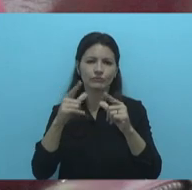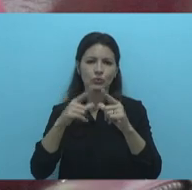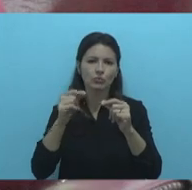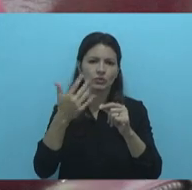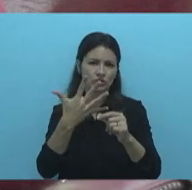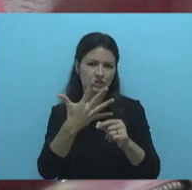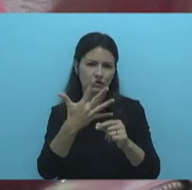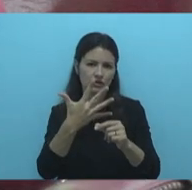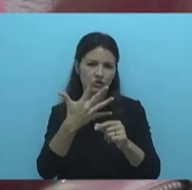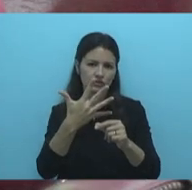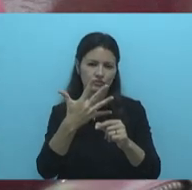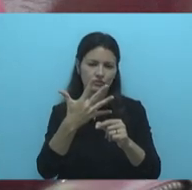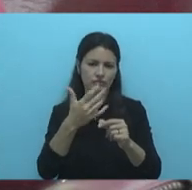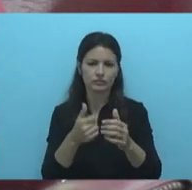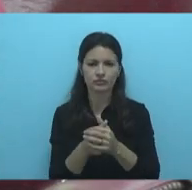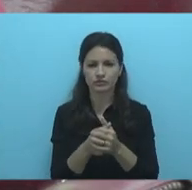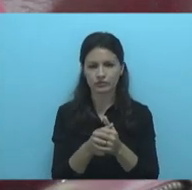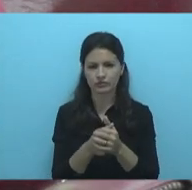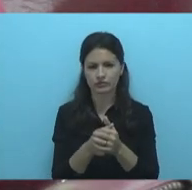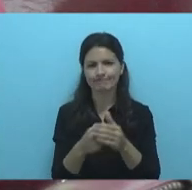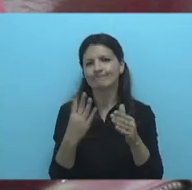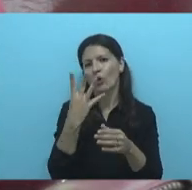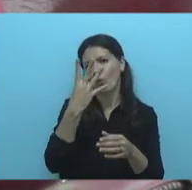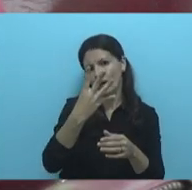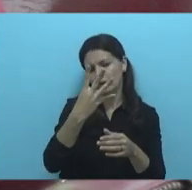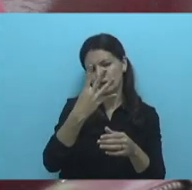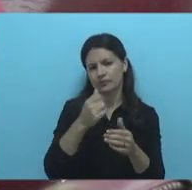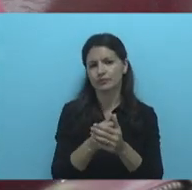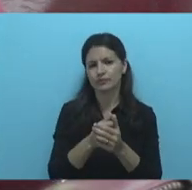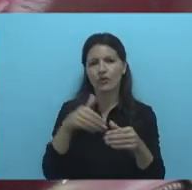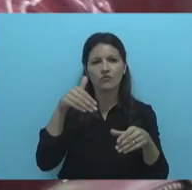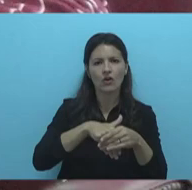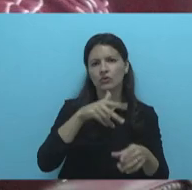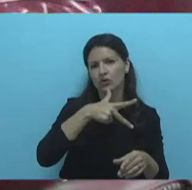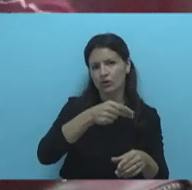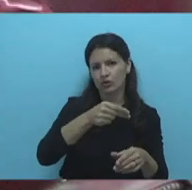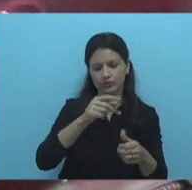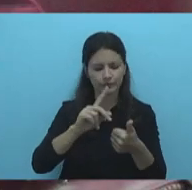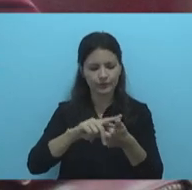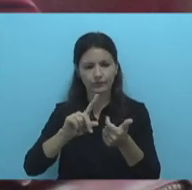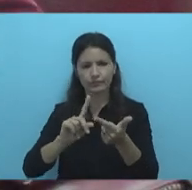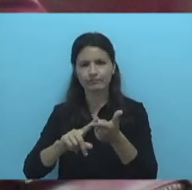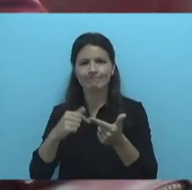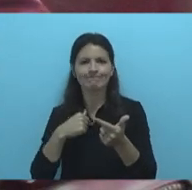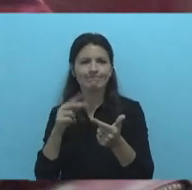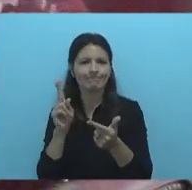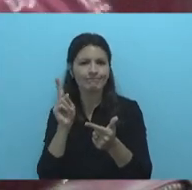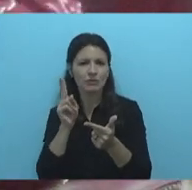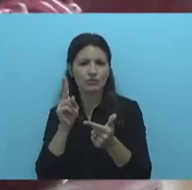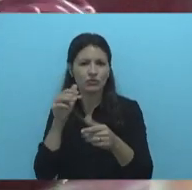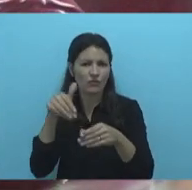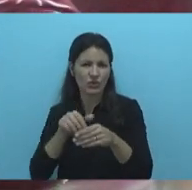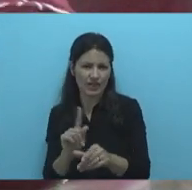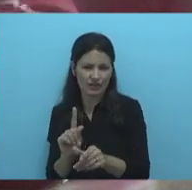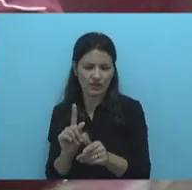número 5. La 4 acá. La 4. Bueno, vota en contra. Después me voy a abstener. Esa la